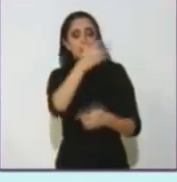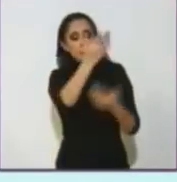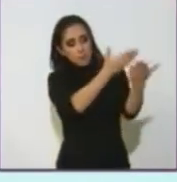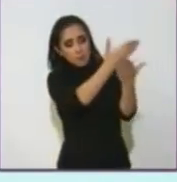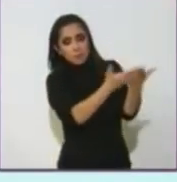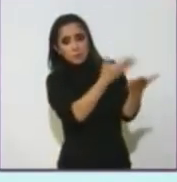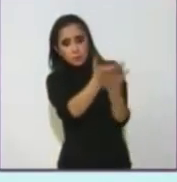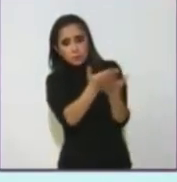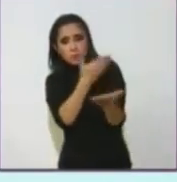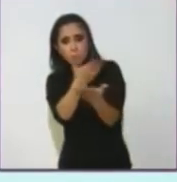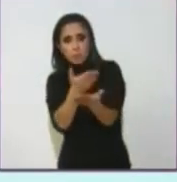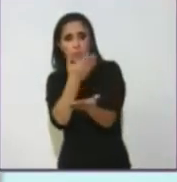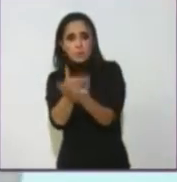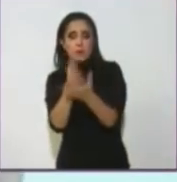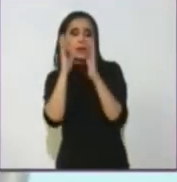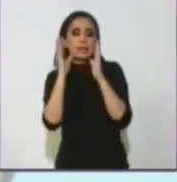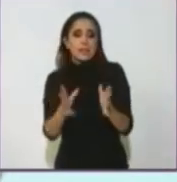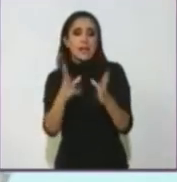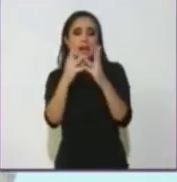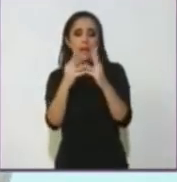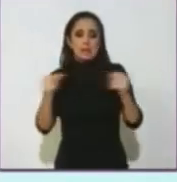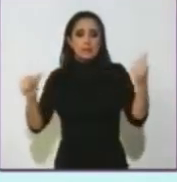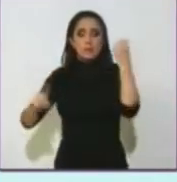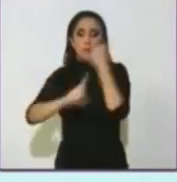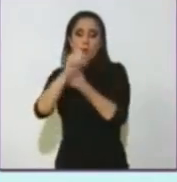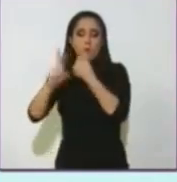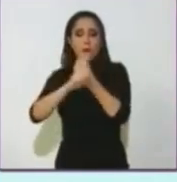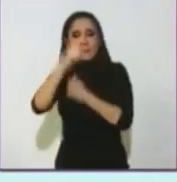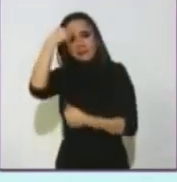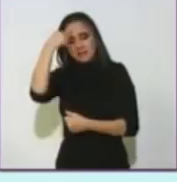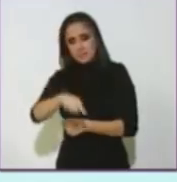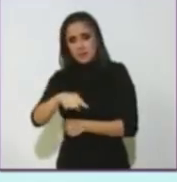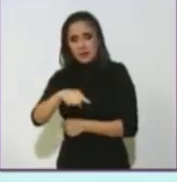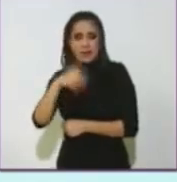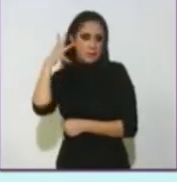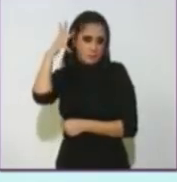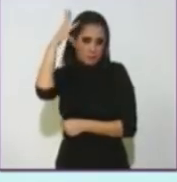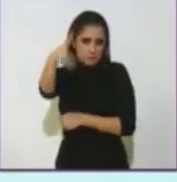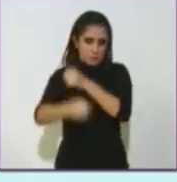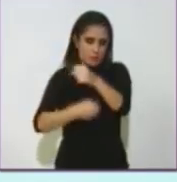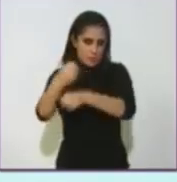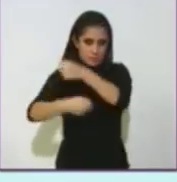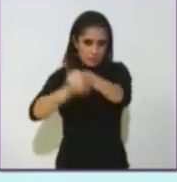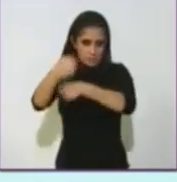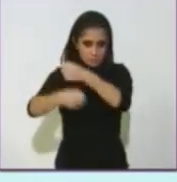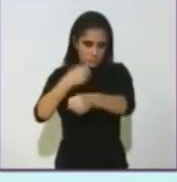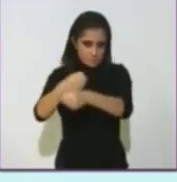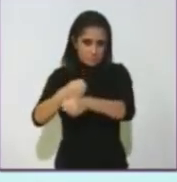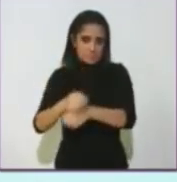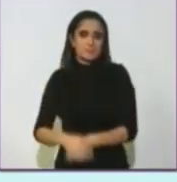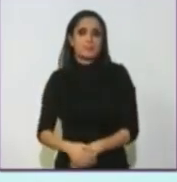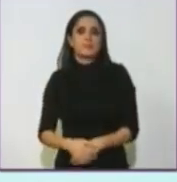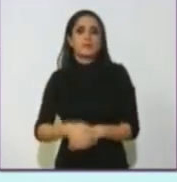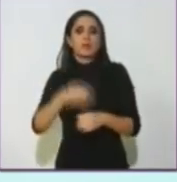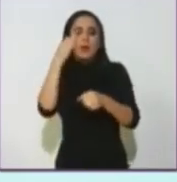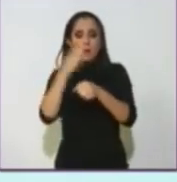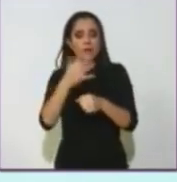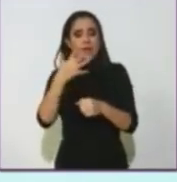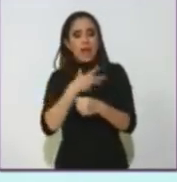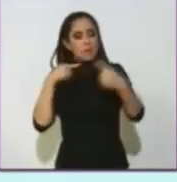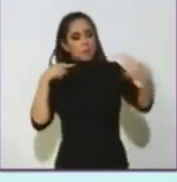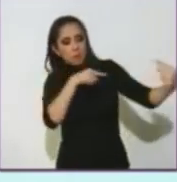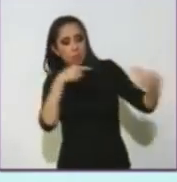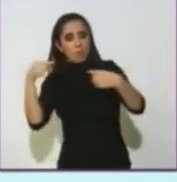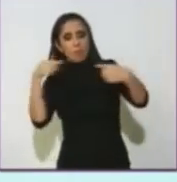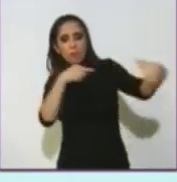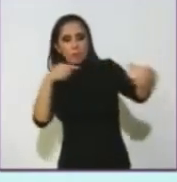hecho ya resolvimos los problemas de la ciudad para muchos años y creo que frente a nuestros enconos y disputas